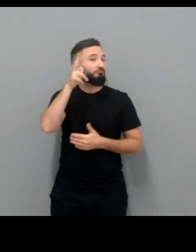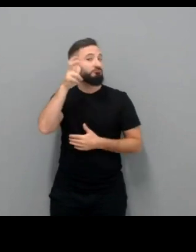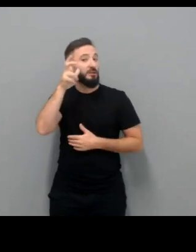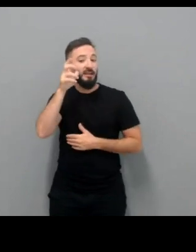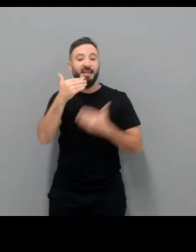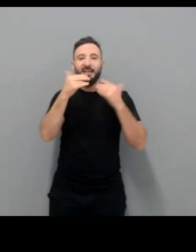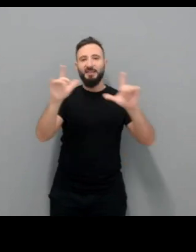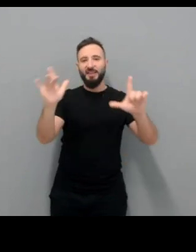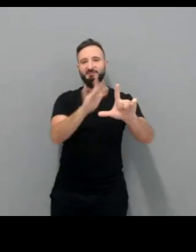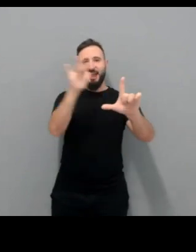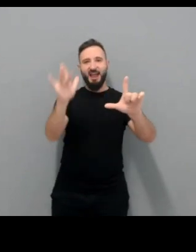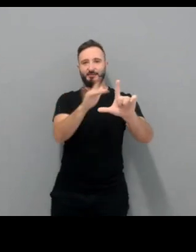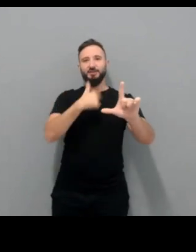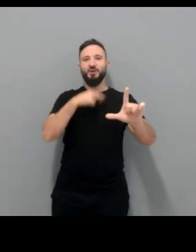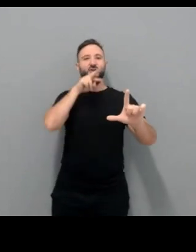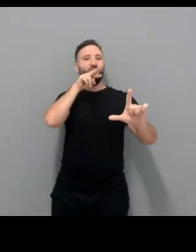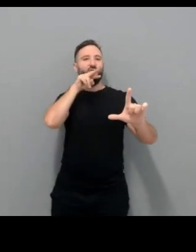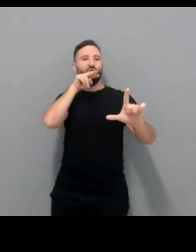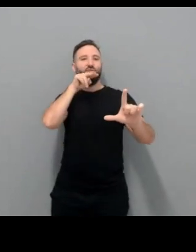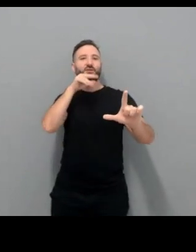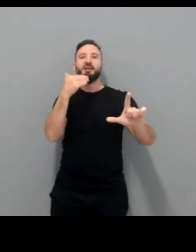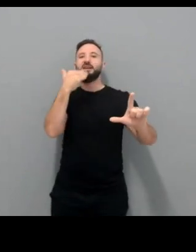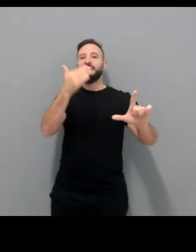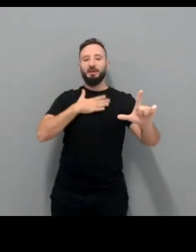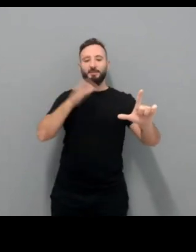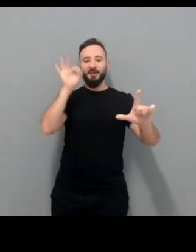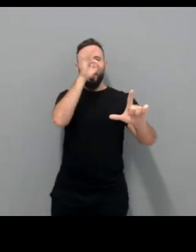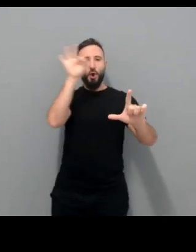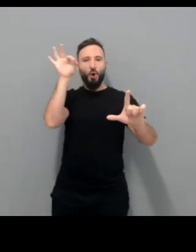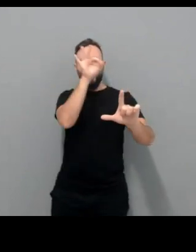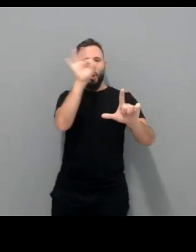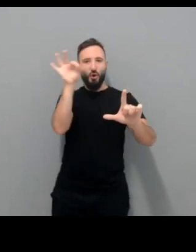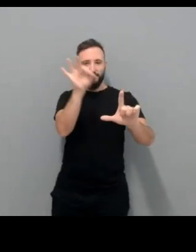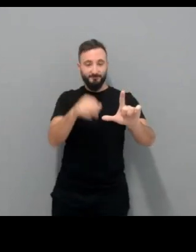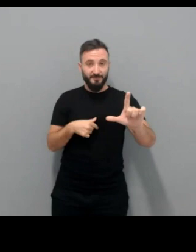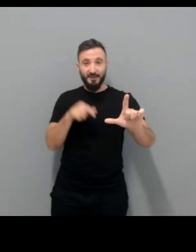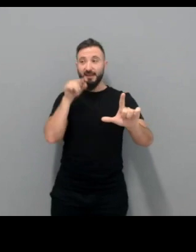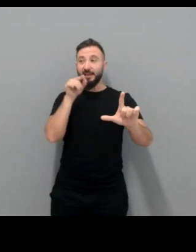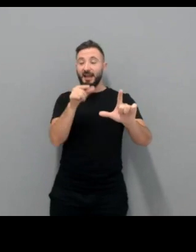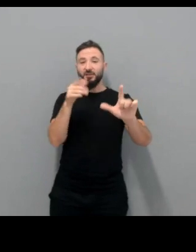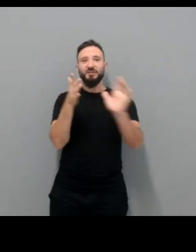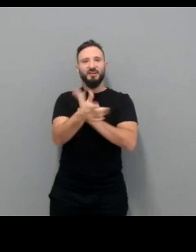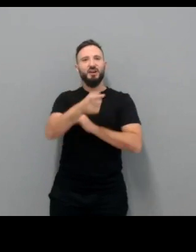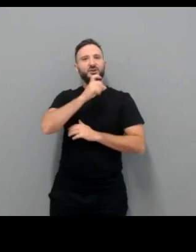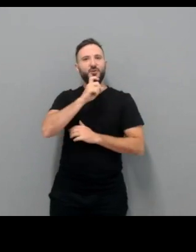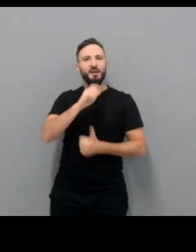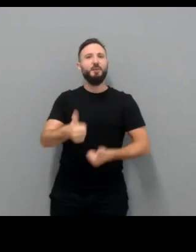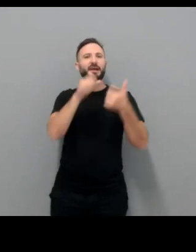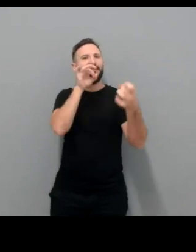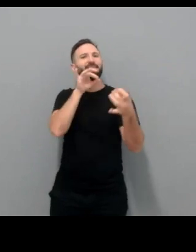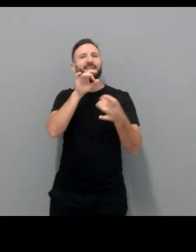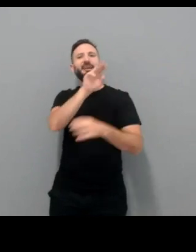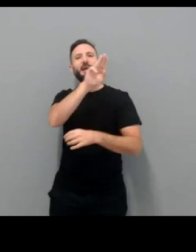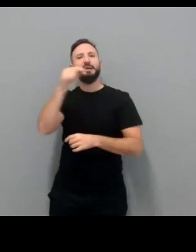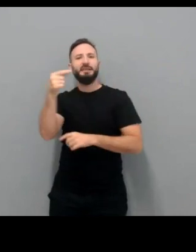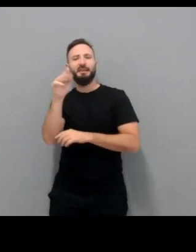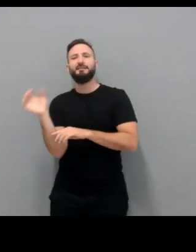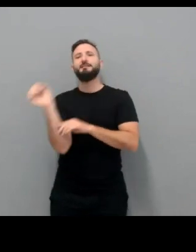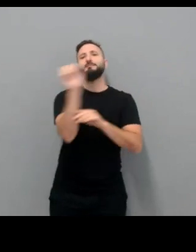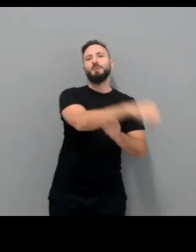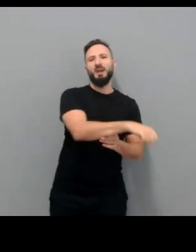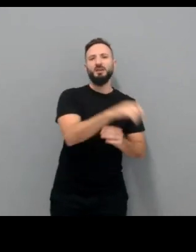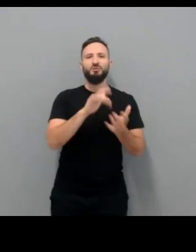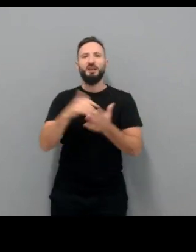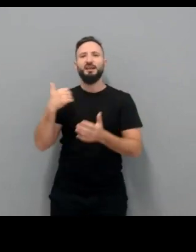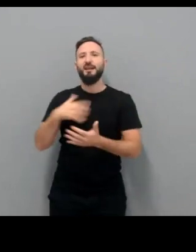esta tablet lo estoy diciendo yo a través del movimiento de mis ojos. Esto es mucho más difícil que el ChatGPT. Desde hace